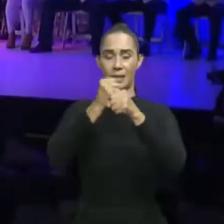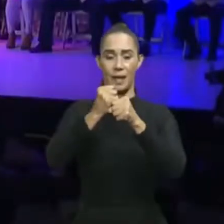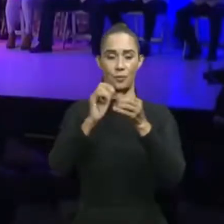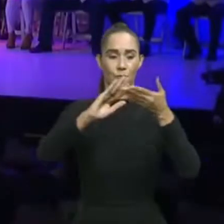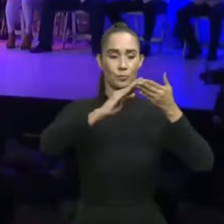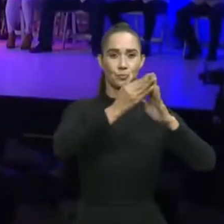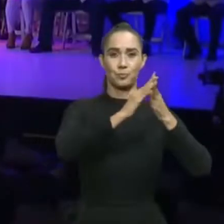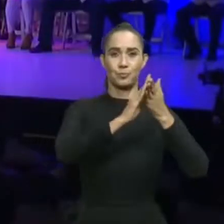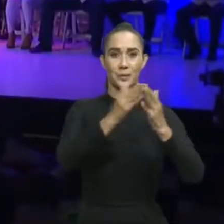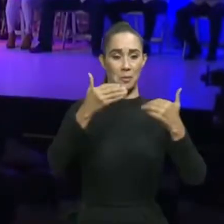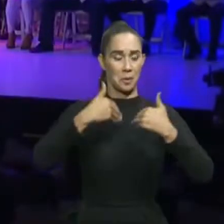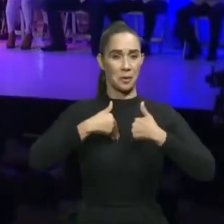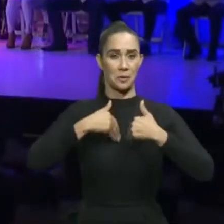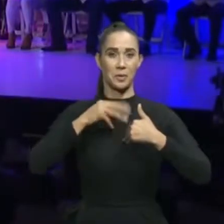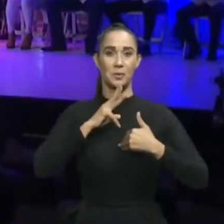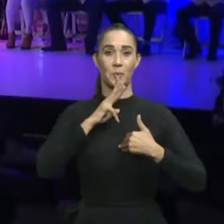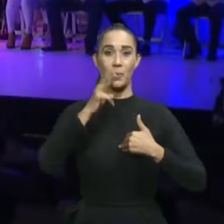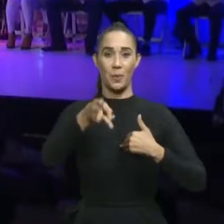comunidades